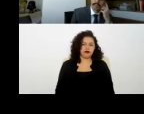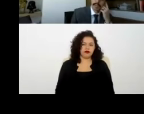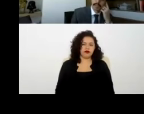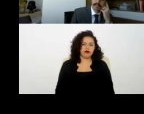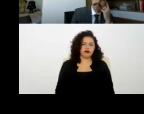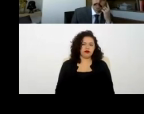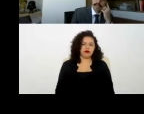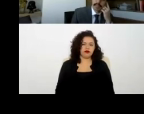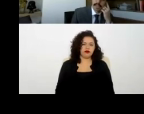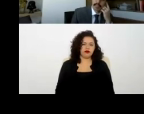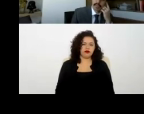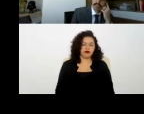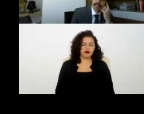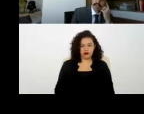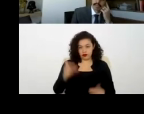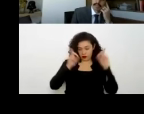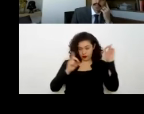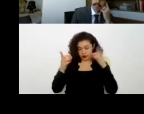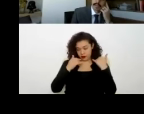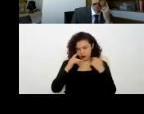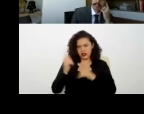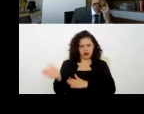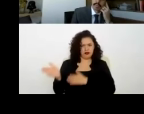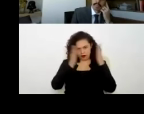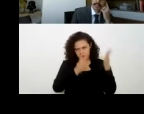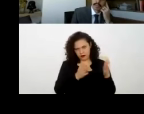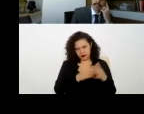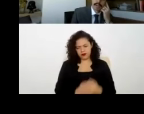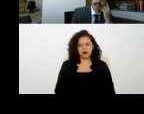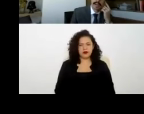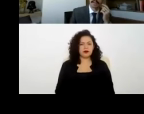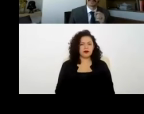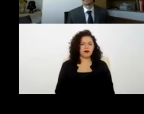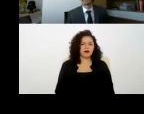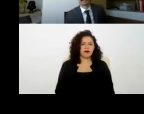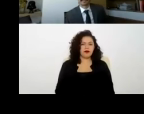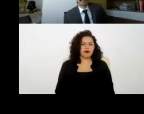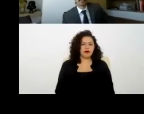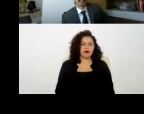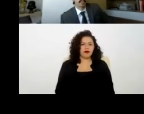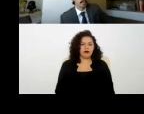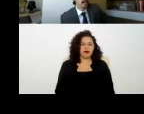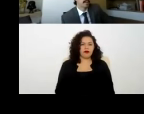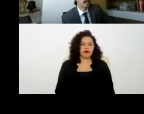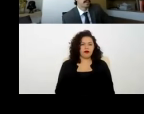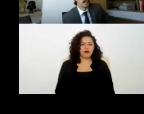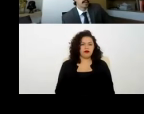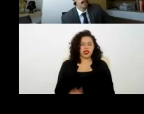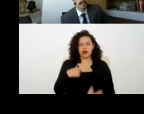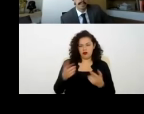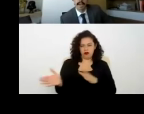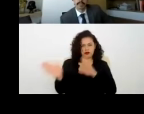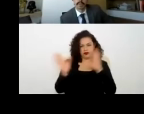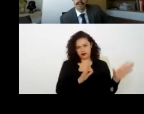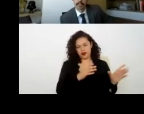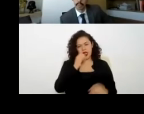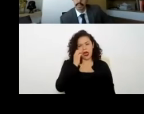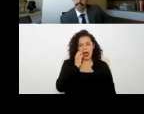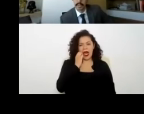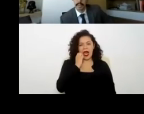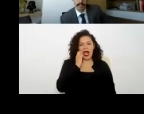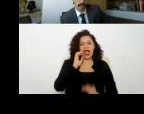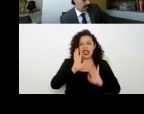Teniendo más dudas, si quieren seguimos, pero me paso a la siguiente diapositiva y ya son de